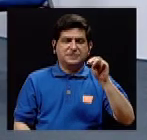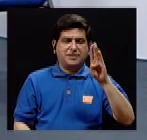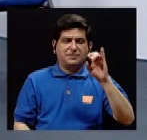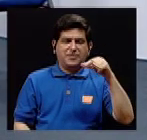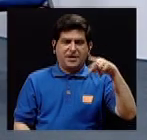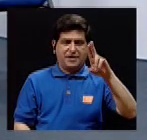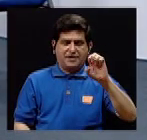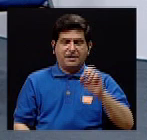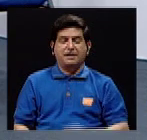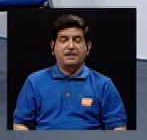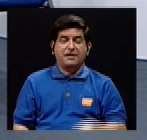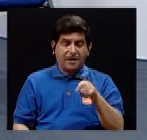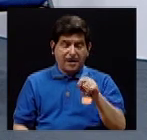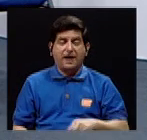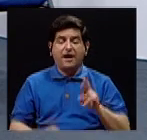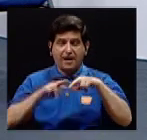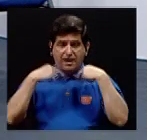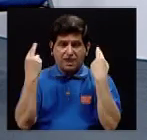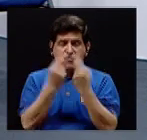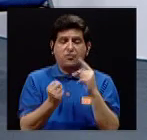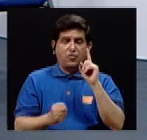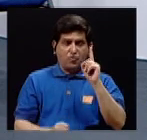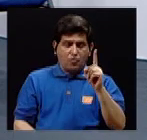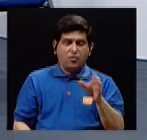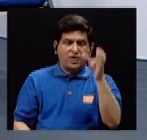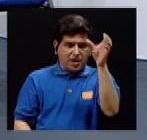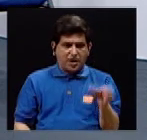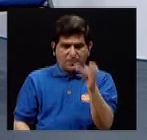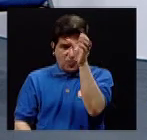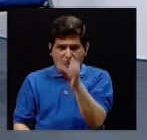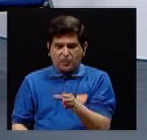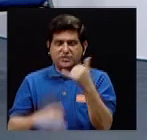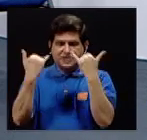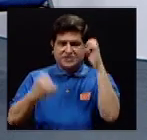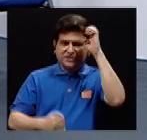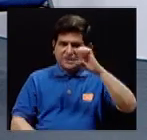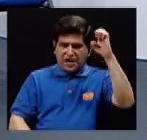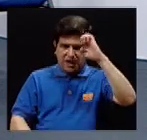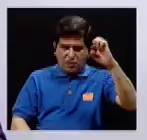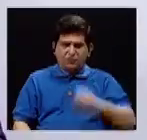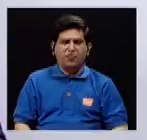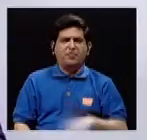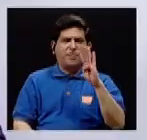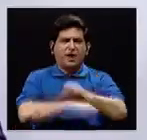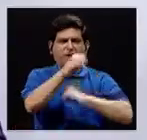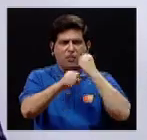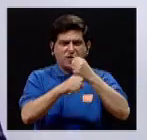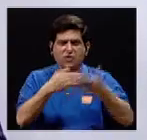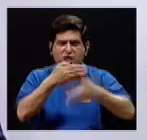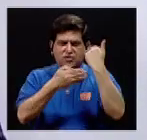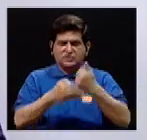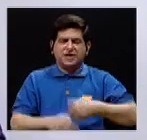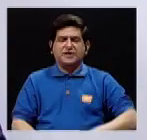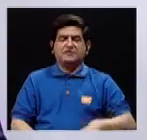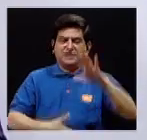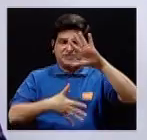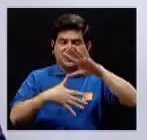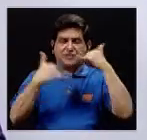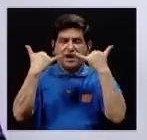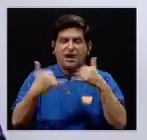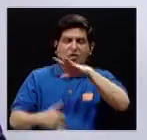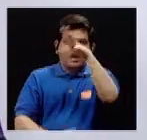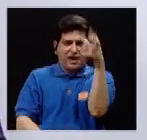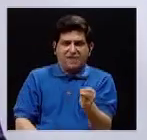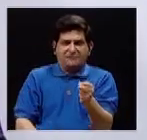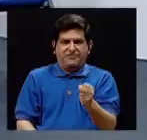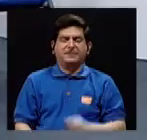equidad Entonces se hace una reunión en cada continente así que ya fue en Europa eh Hace 4 años Fue en América y ahora le toca a